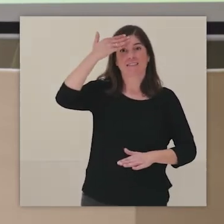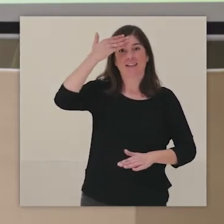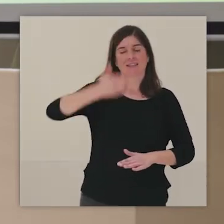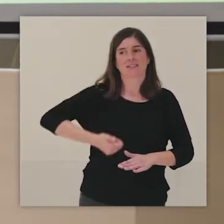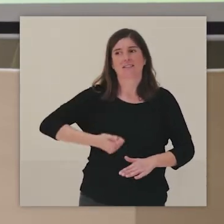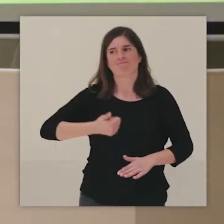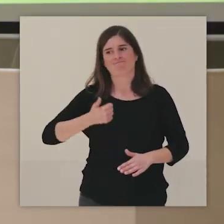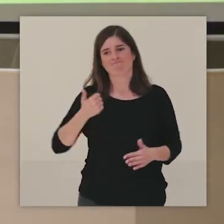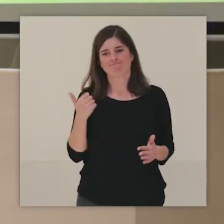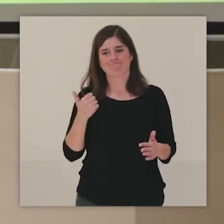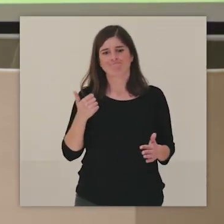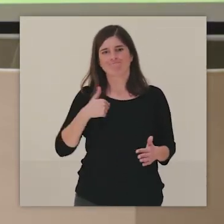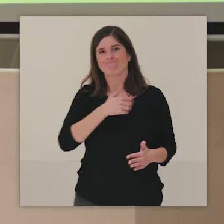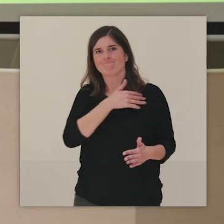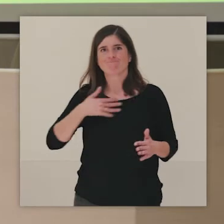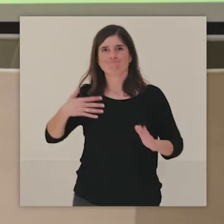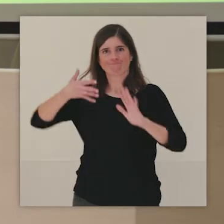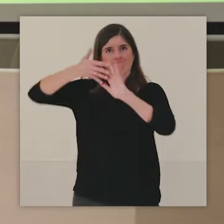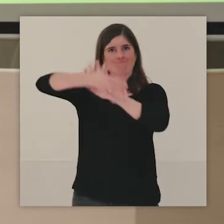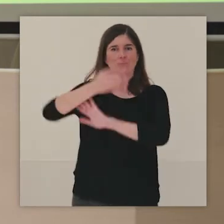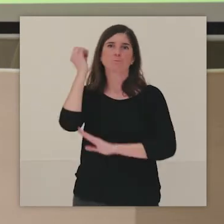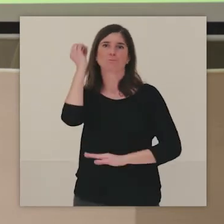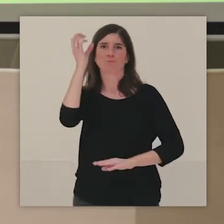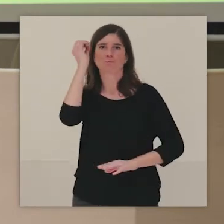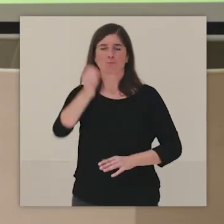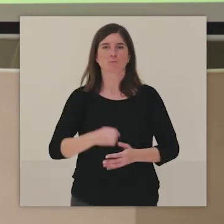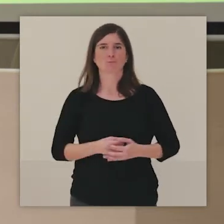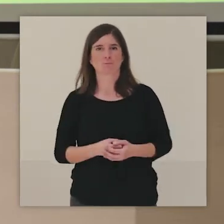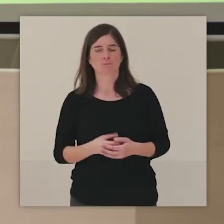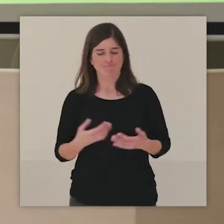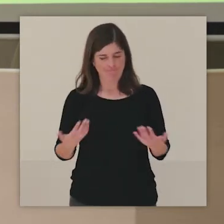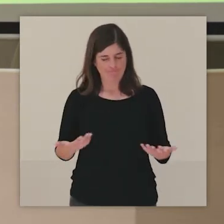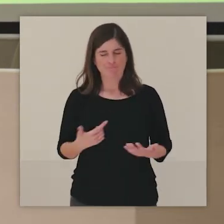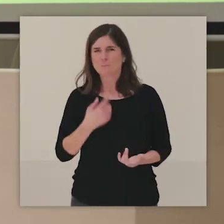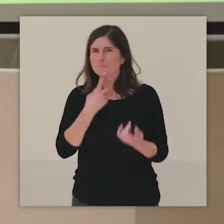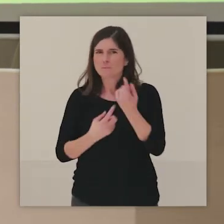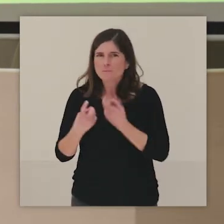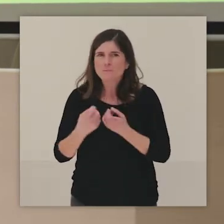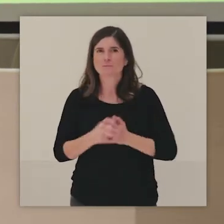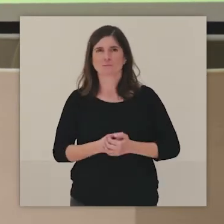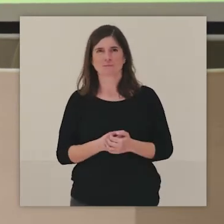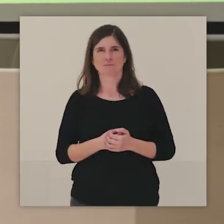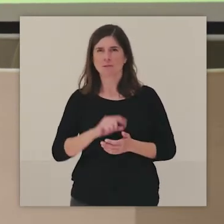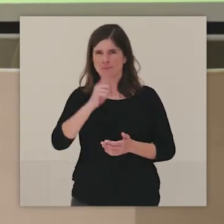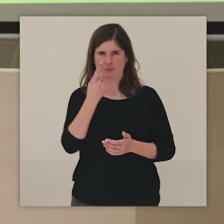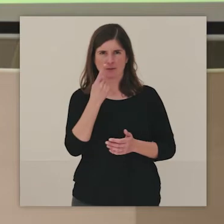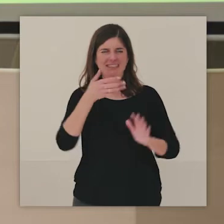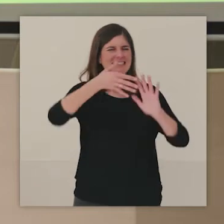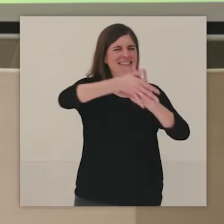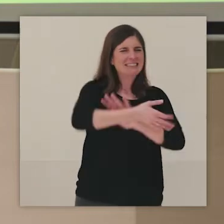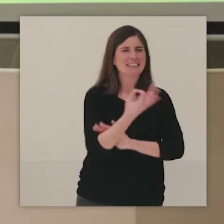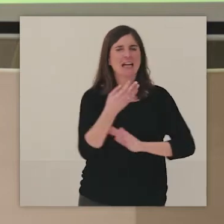acento en esta presentación. Y entonces la pregunta es, ¿qué significa, en primer